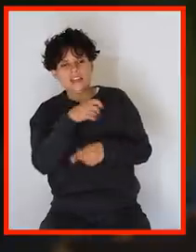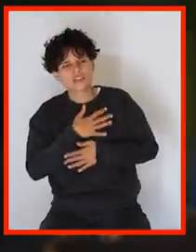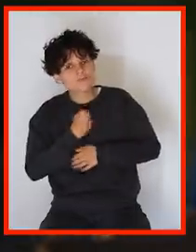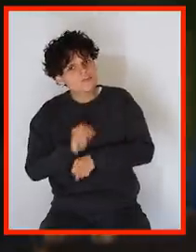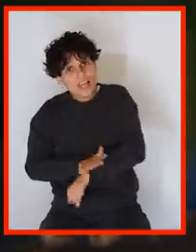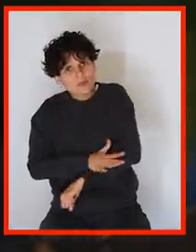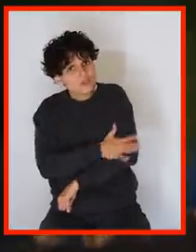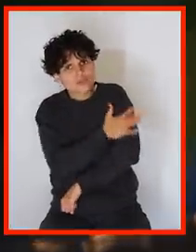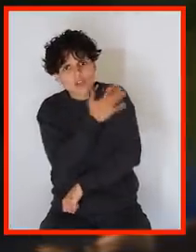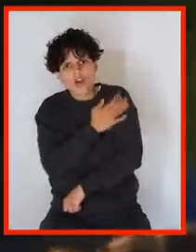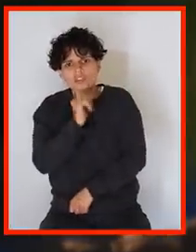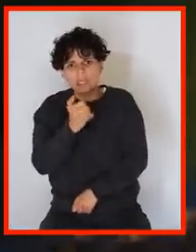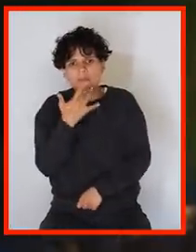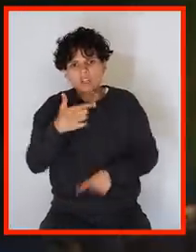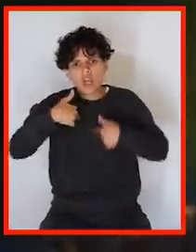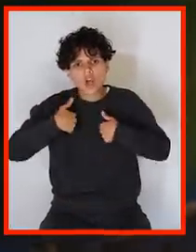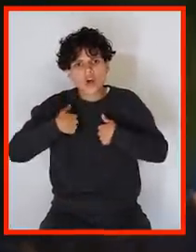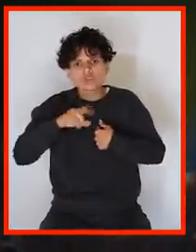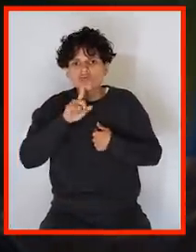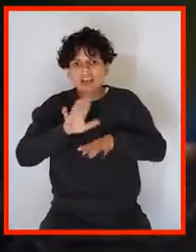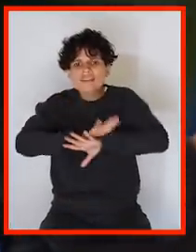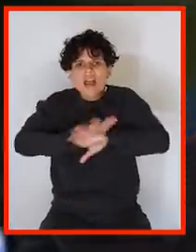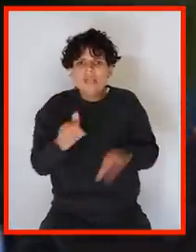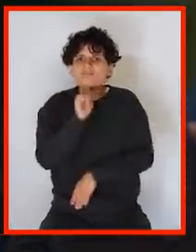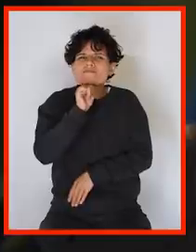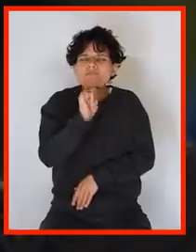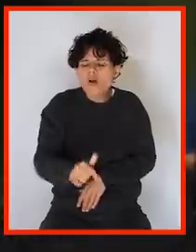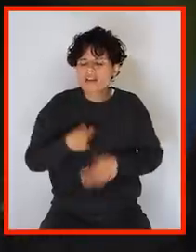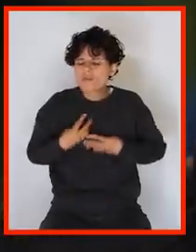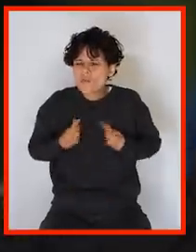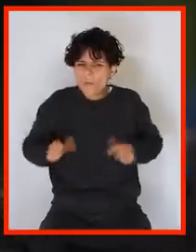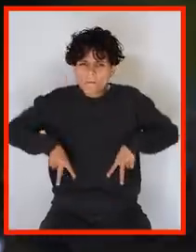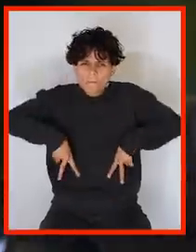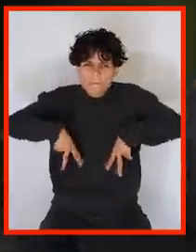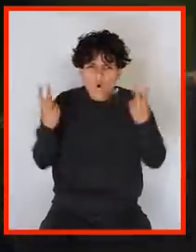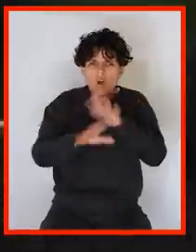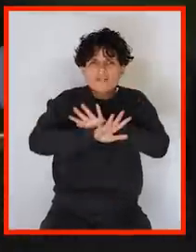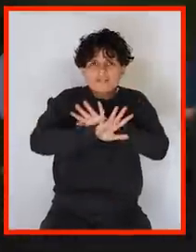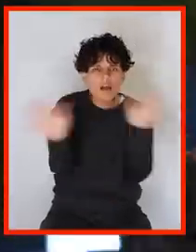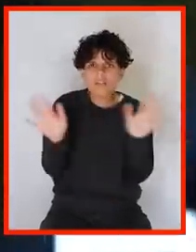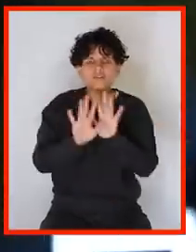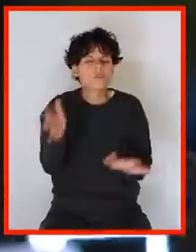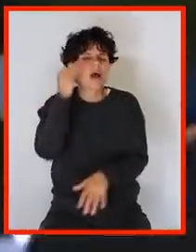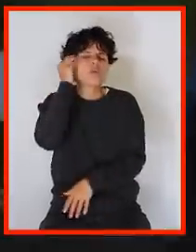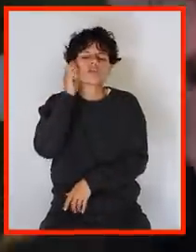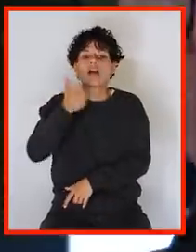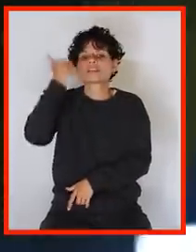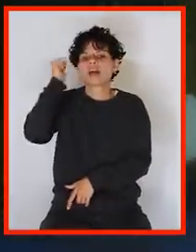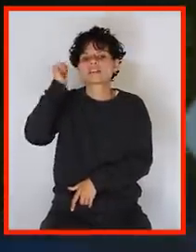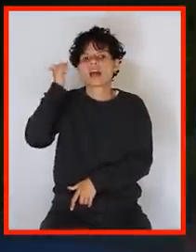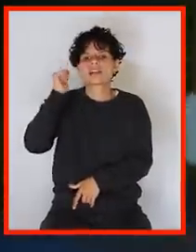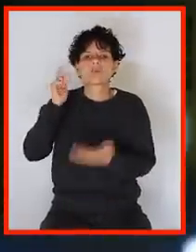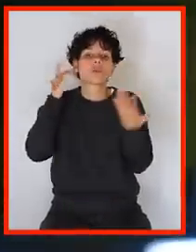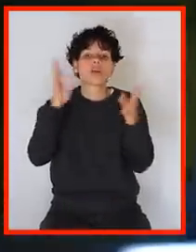allá, pues, ¿cachai? Y yo me emociono porque uno viene de la nada, pues, hermano. De la nada, hermano, así. Yo me acuerdo así, como si fuera